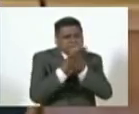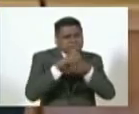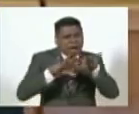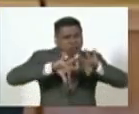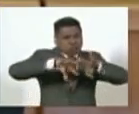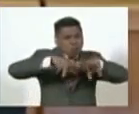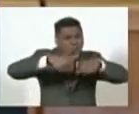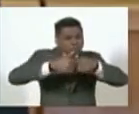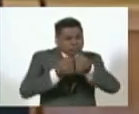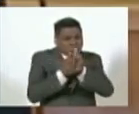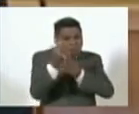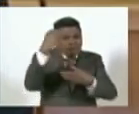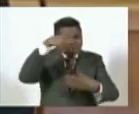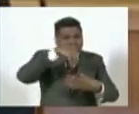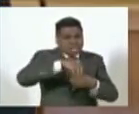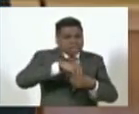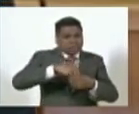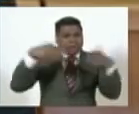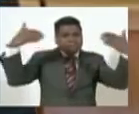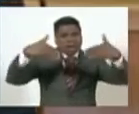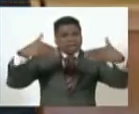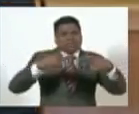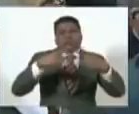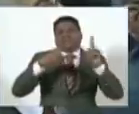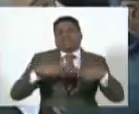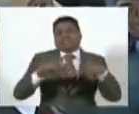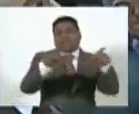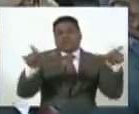grupos criminales en distintas partes del país.